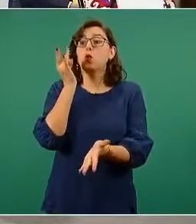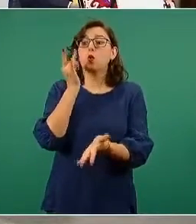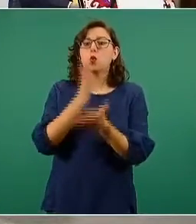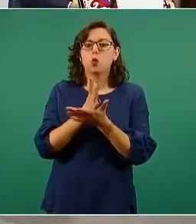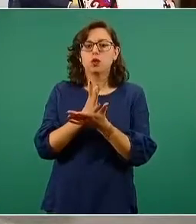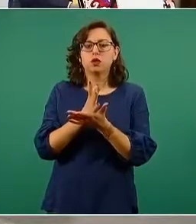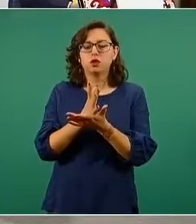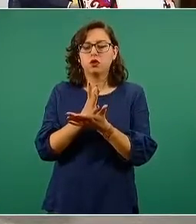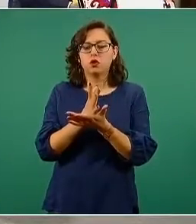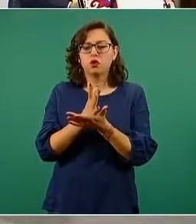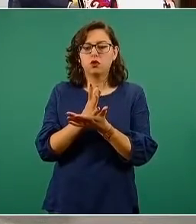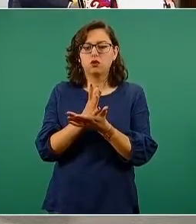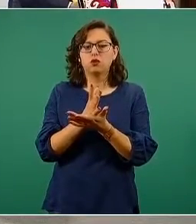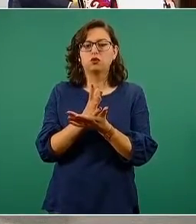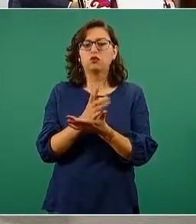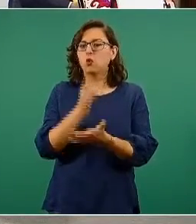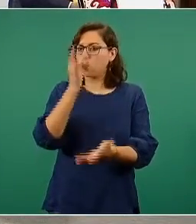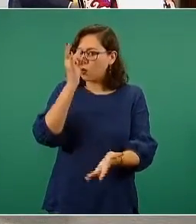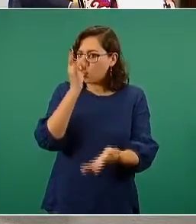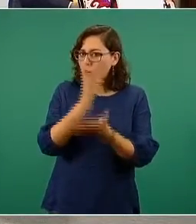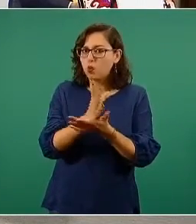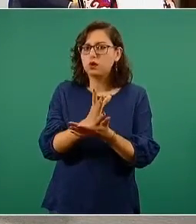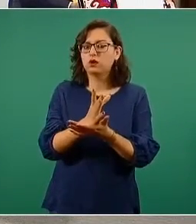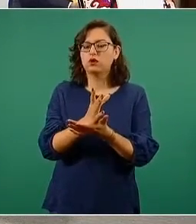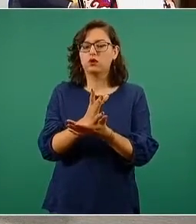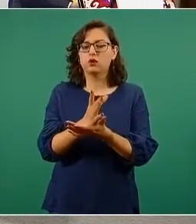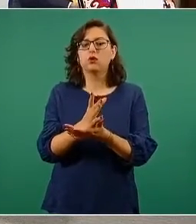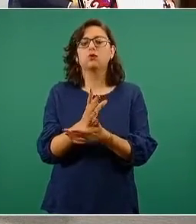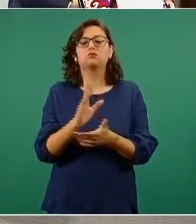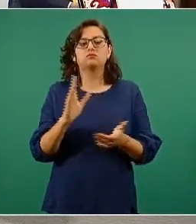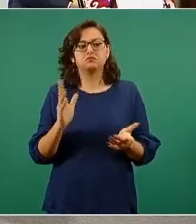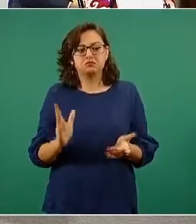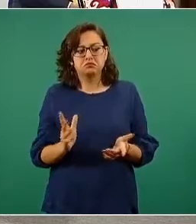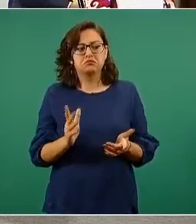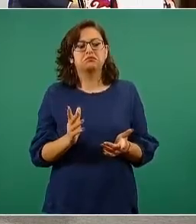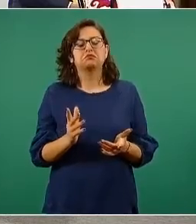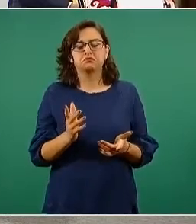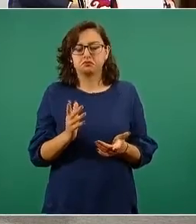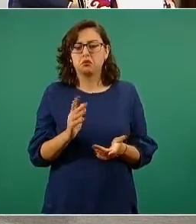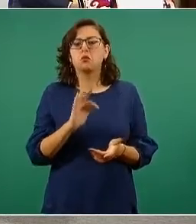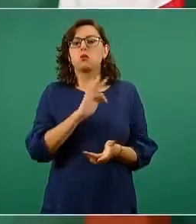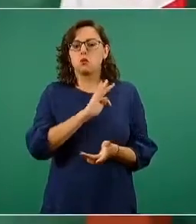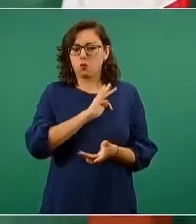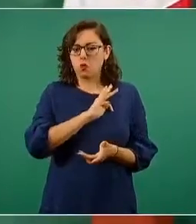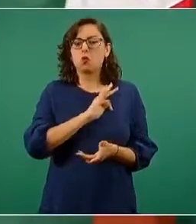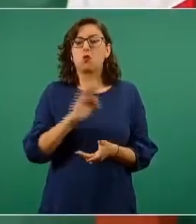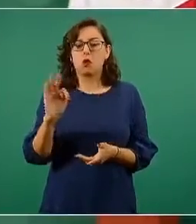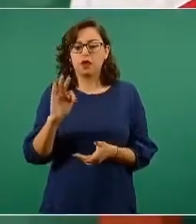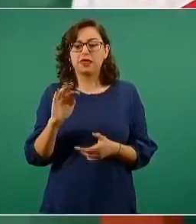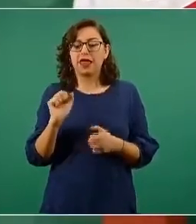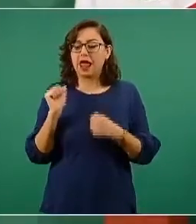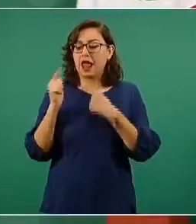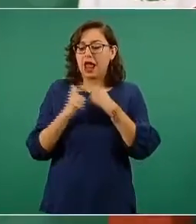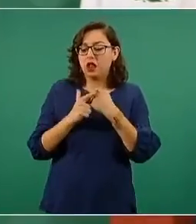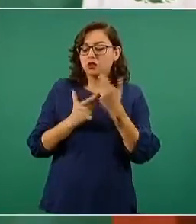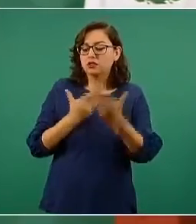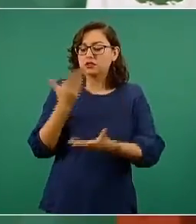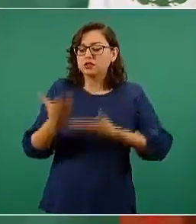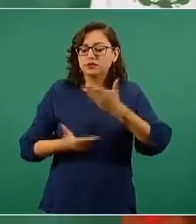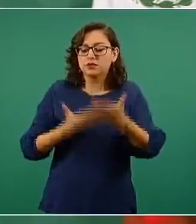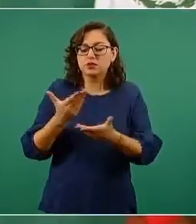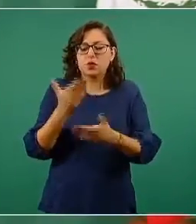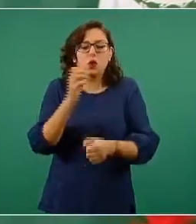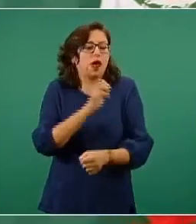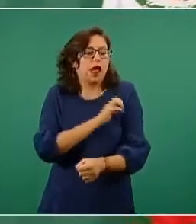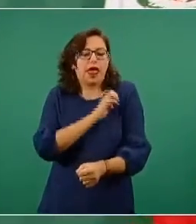lo planteó Carlos Salazar, de una medida necesaria para empresas